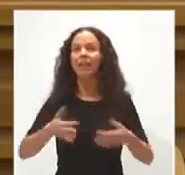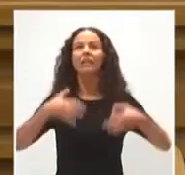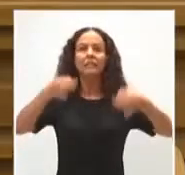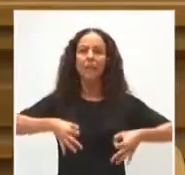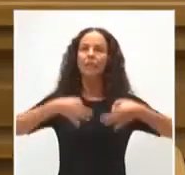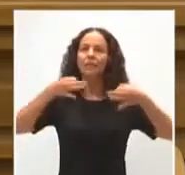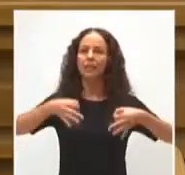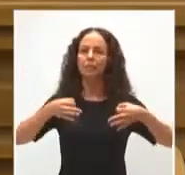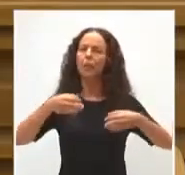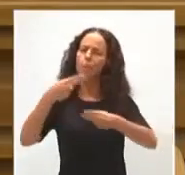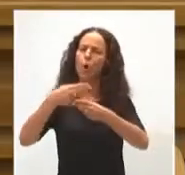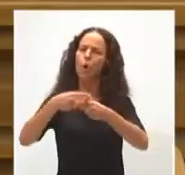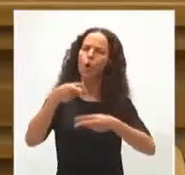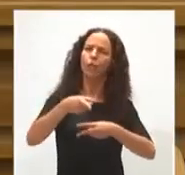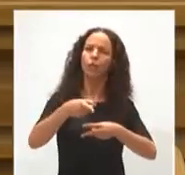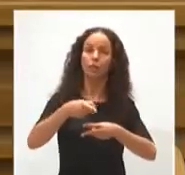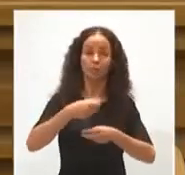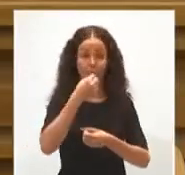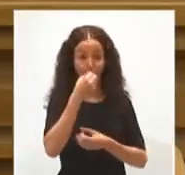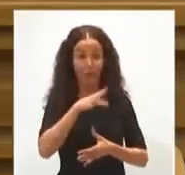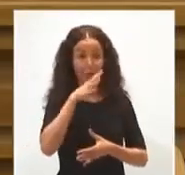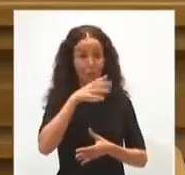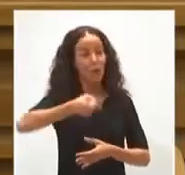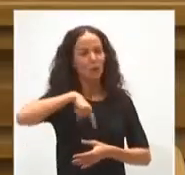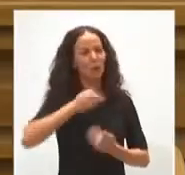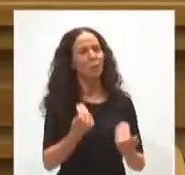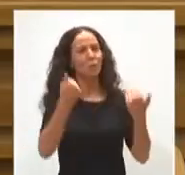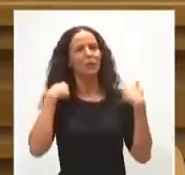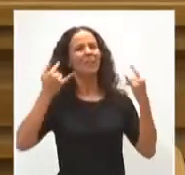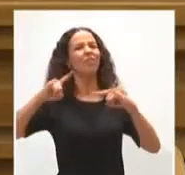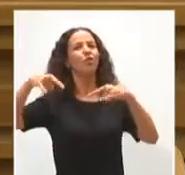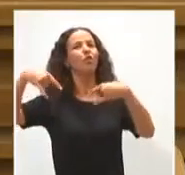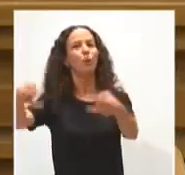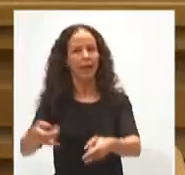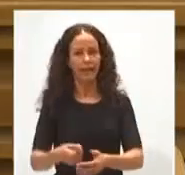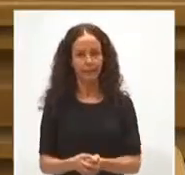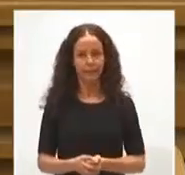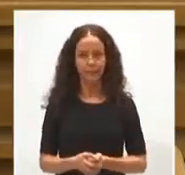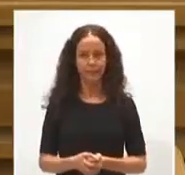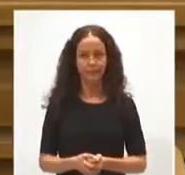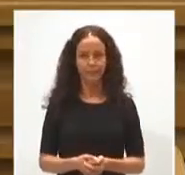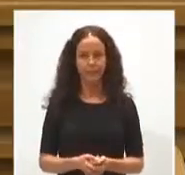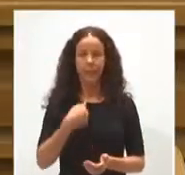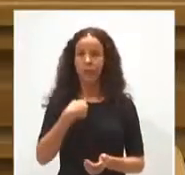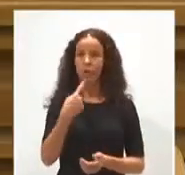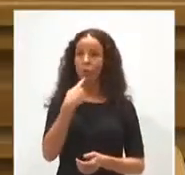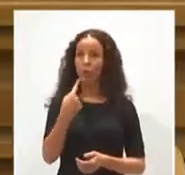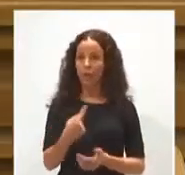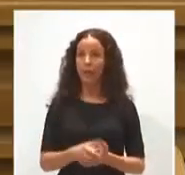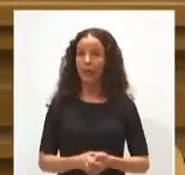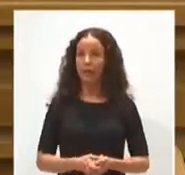políticos está bien porque realmente tenemos un plus de responsabilidad vamos a producir y se lo iré planteando lo largo